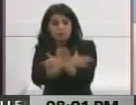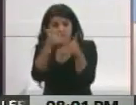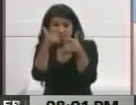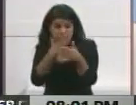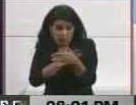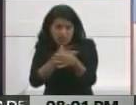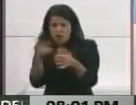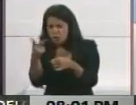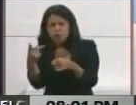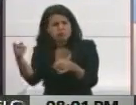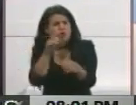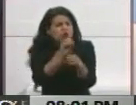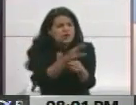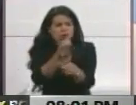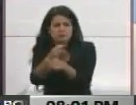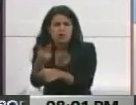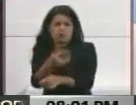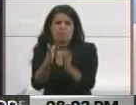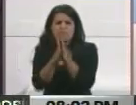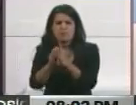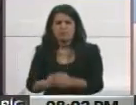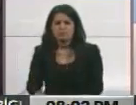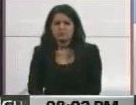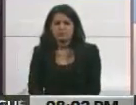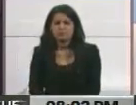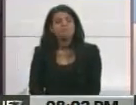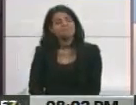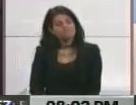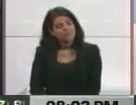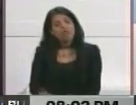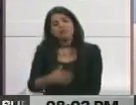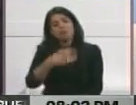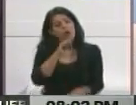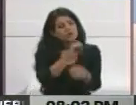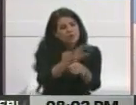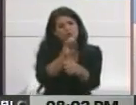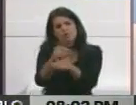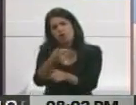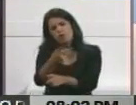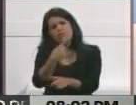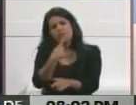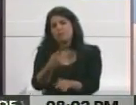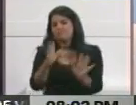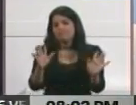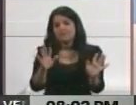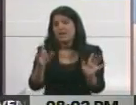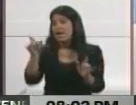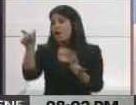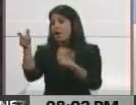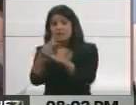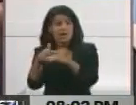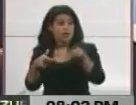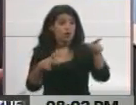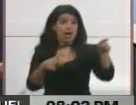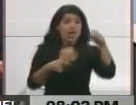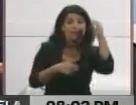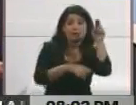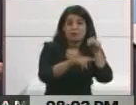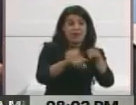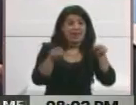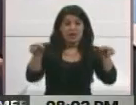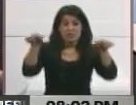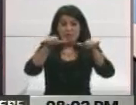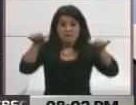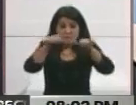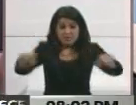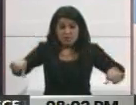Bueno yo lo que le diría es que nuestro pueblo es el que yo lo que le diría es que está en juego en este